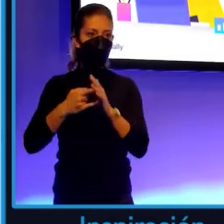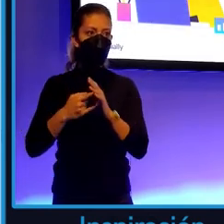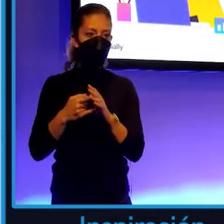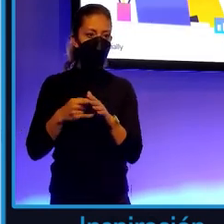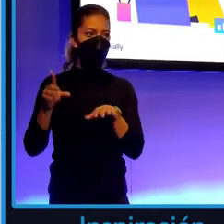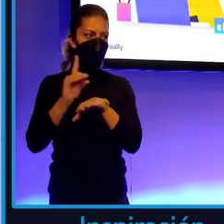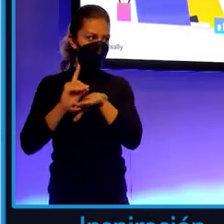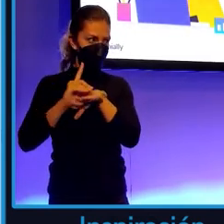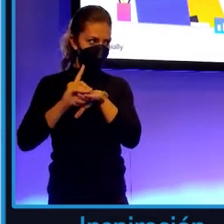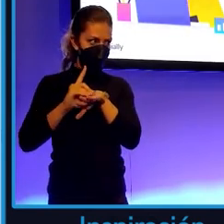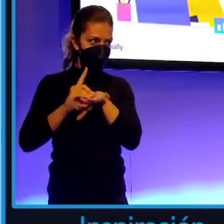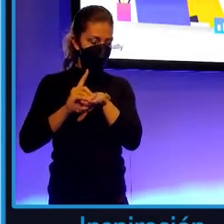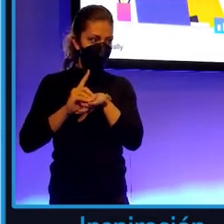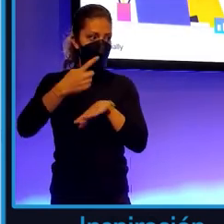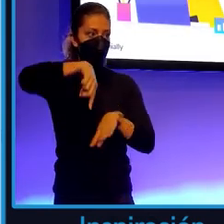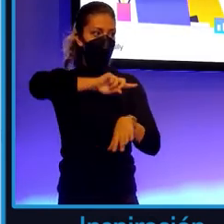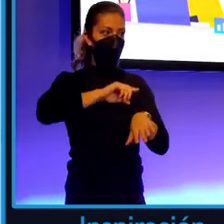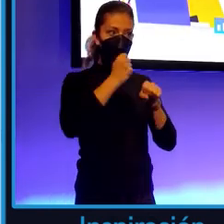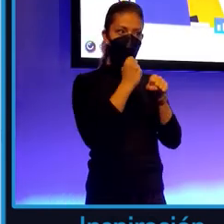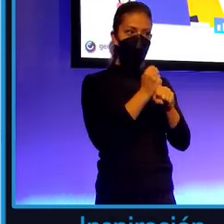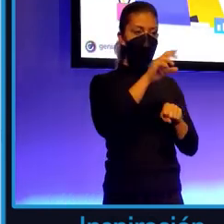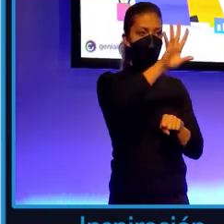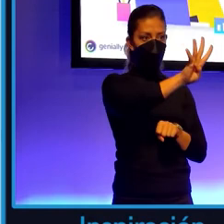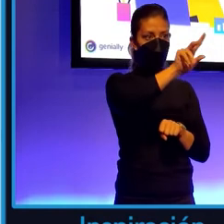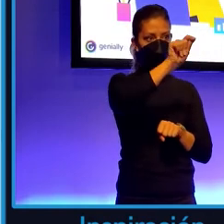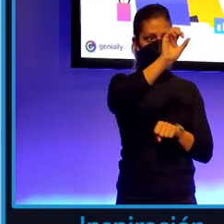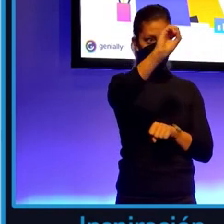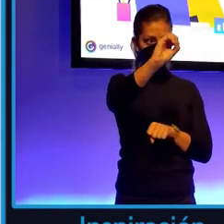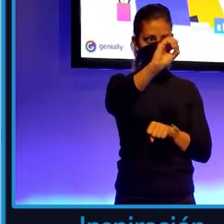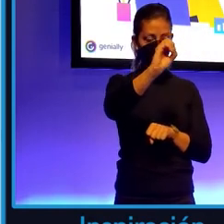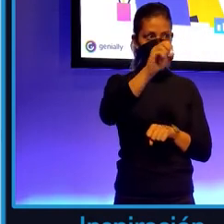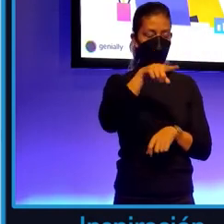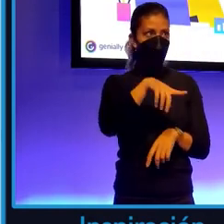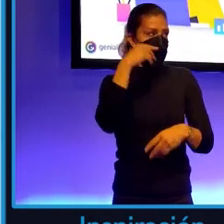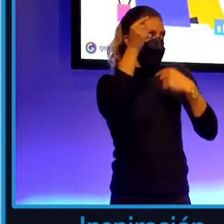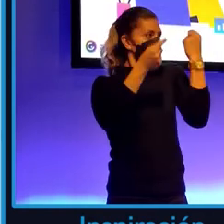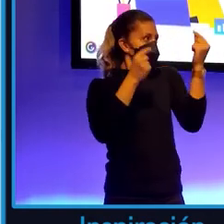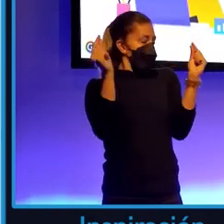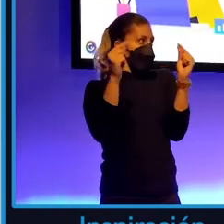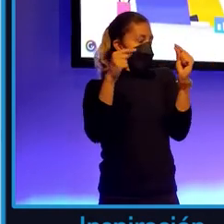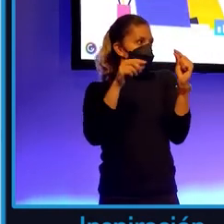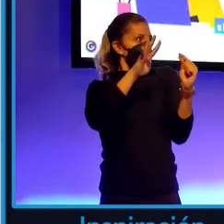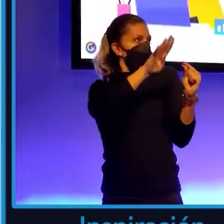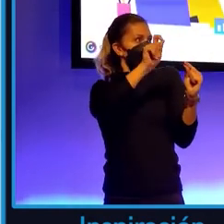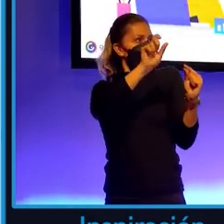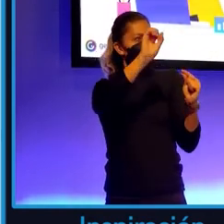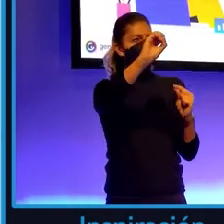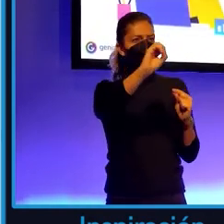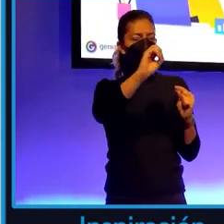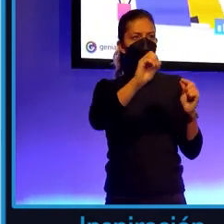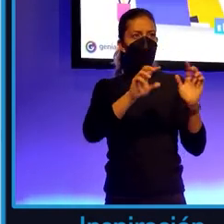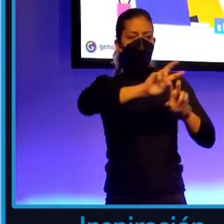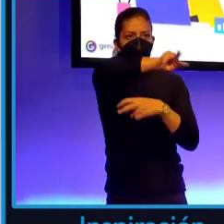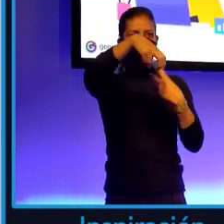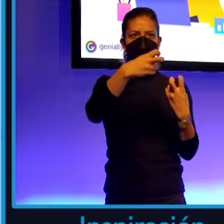la revolución industrial 4.0 y a veces cuando uno va a congresos de debates de un mismo revolución social 4.0 realmente es una revolución